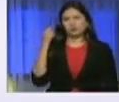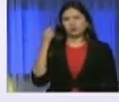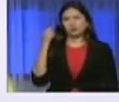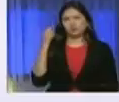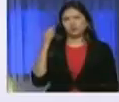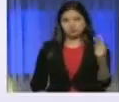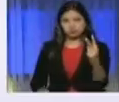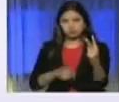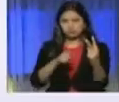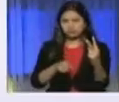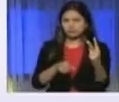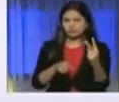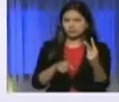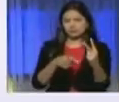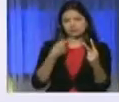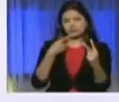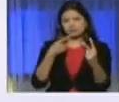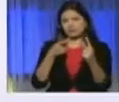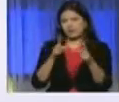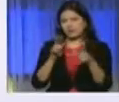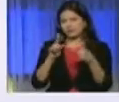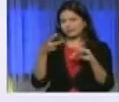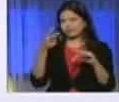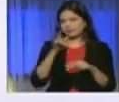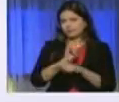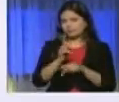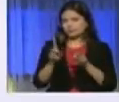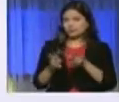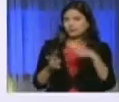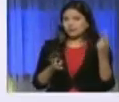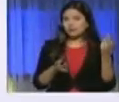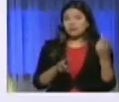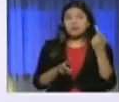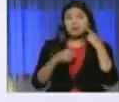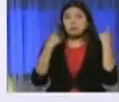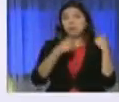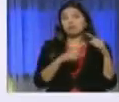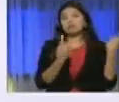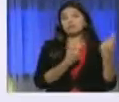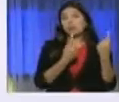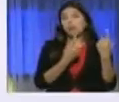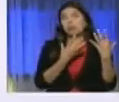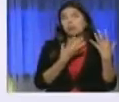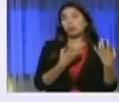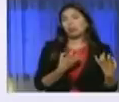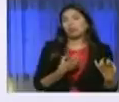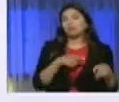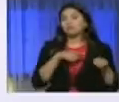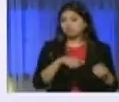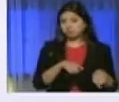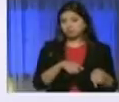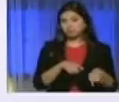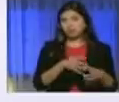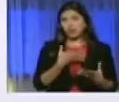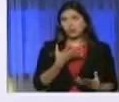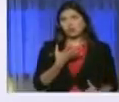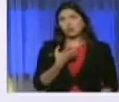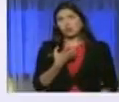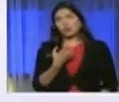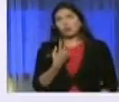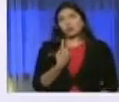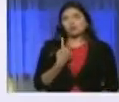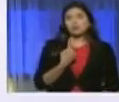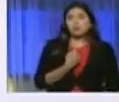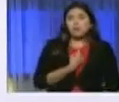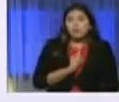que brincaron la talanquera hacia la soledad y la sequitud, que allá andan secos en la soledad,